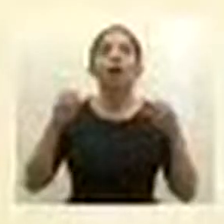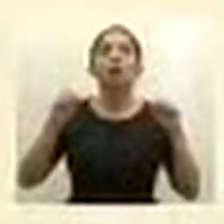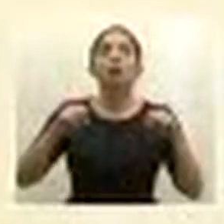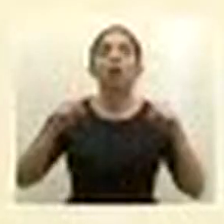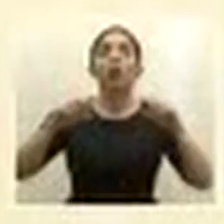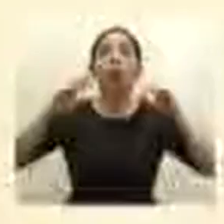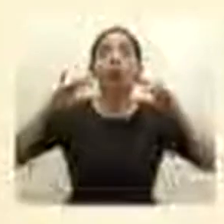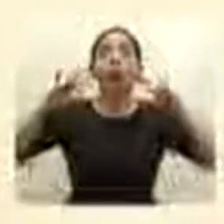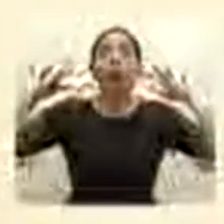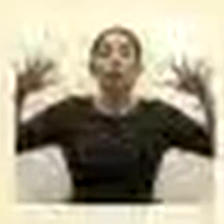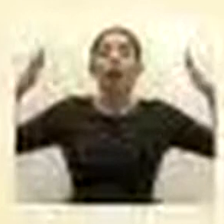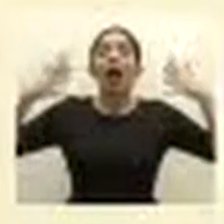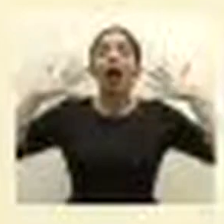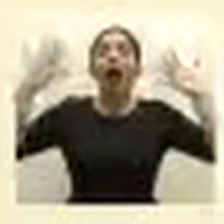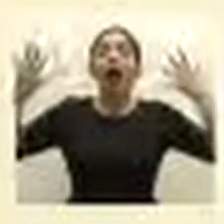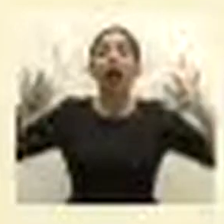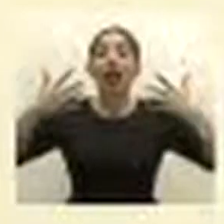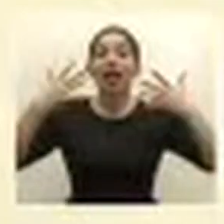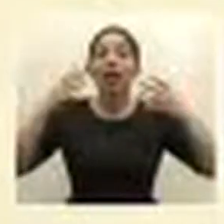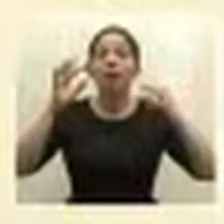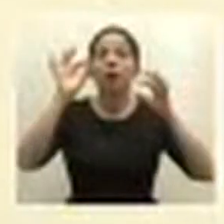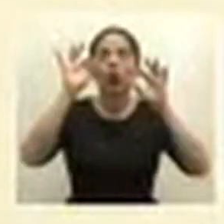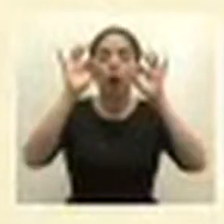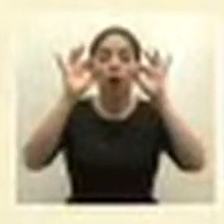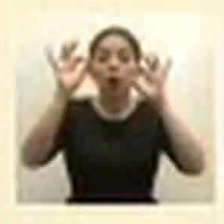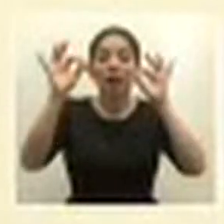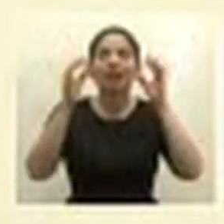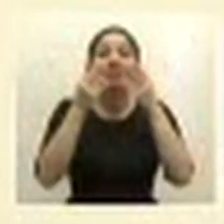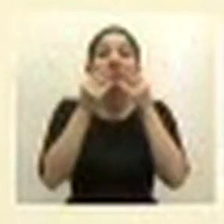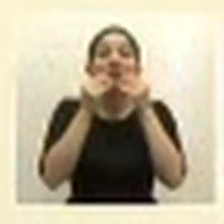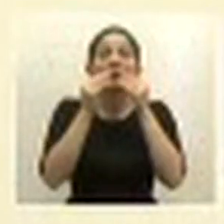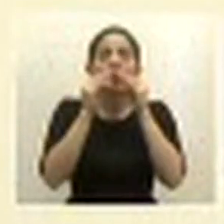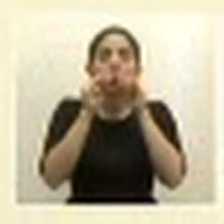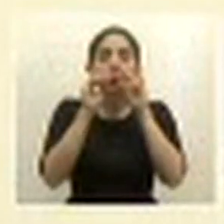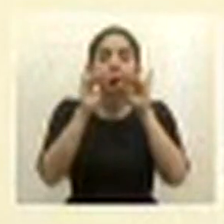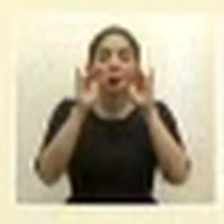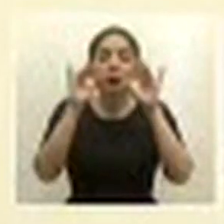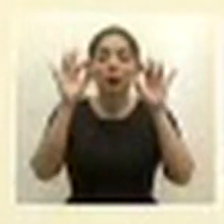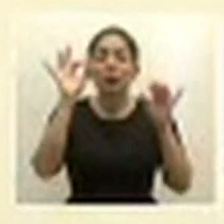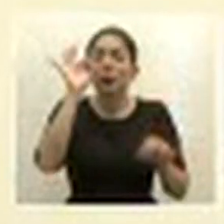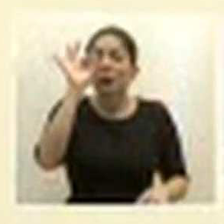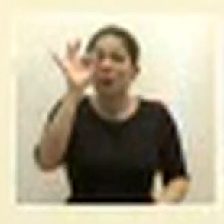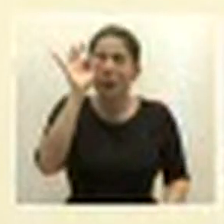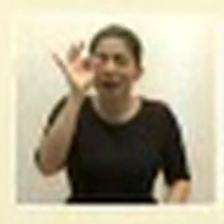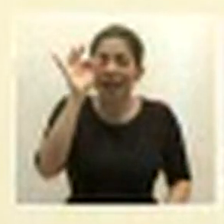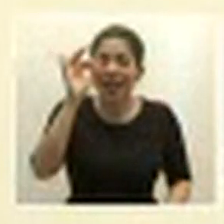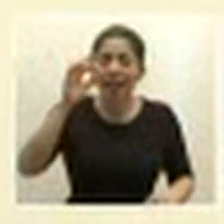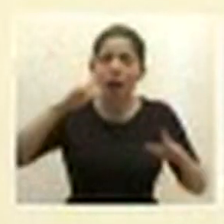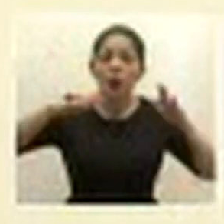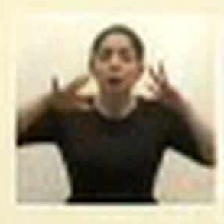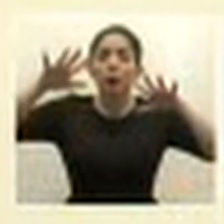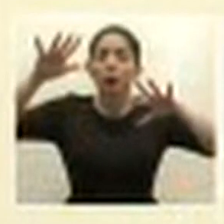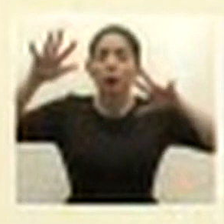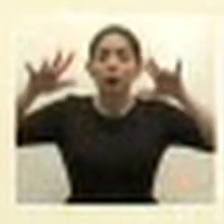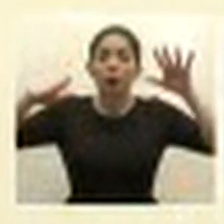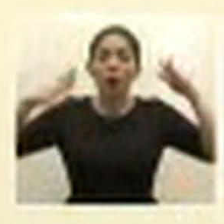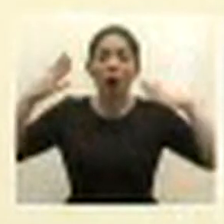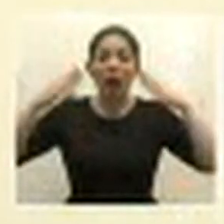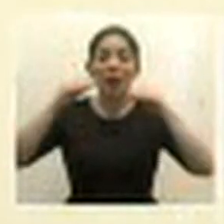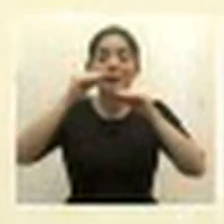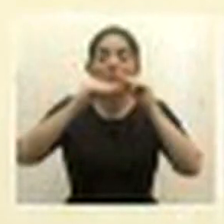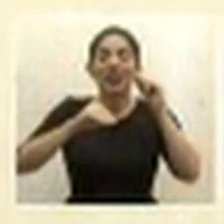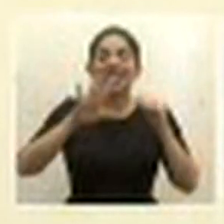se produce por gotículas de saliva que son muy pequeñitas, que quedan flotando en el aire, menores a las